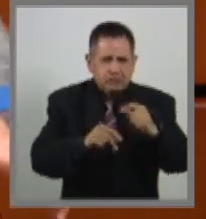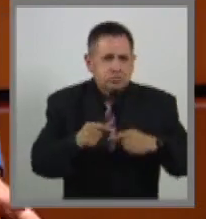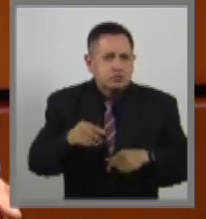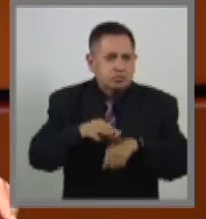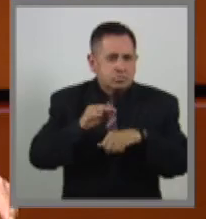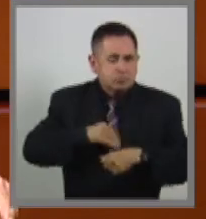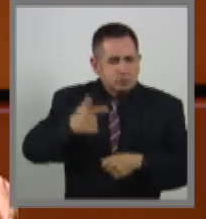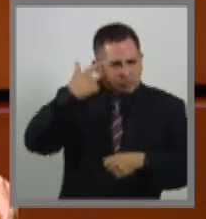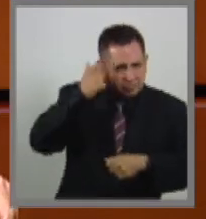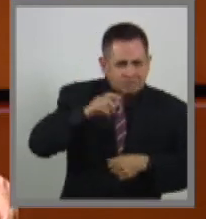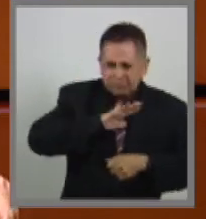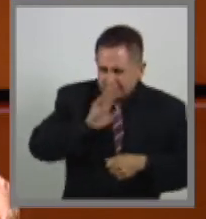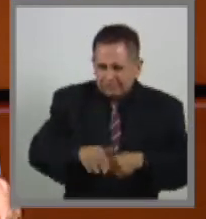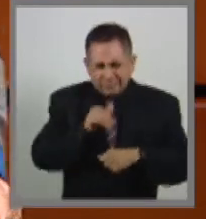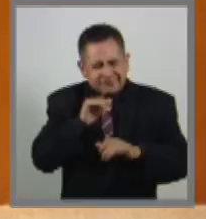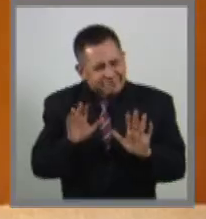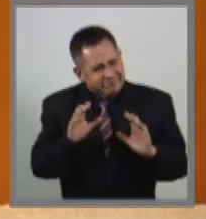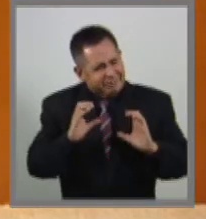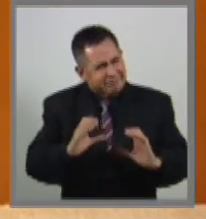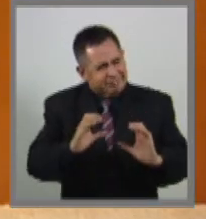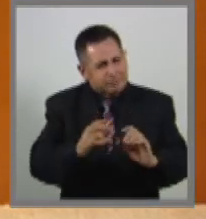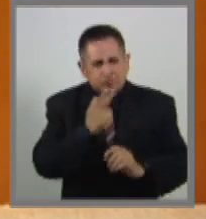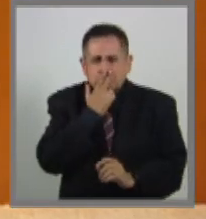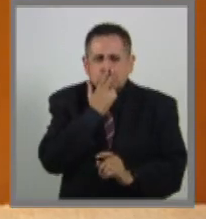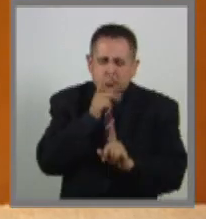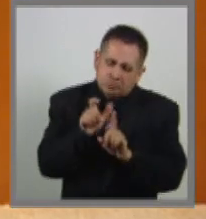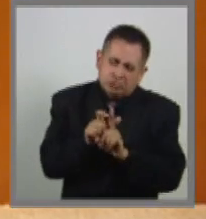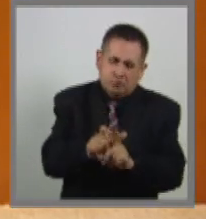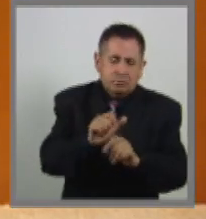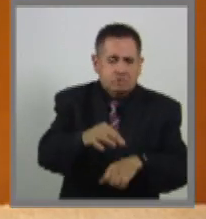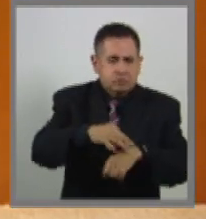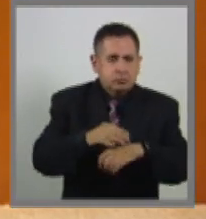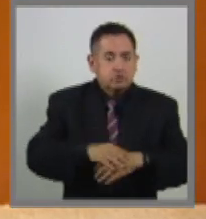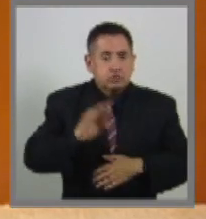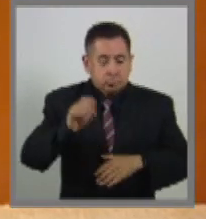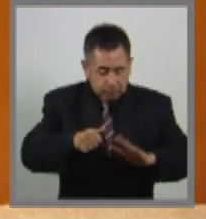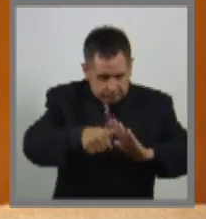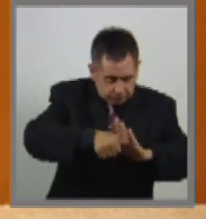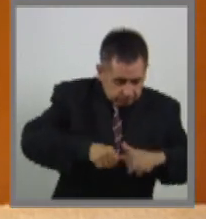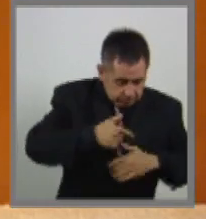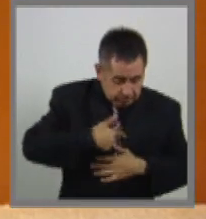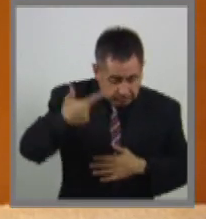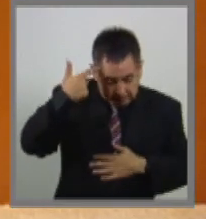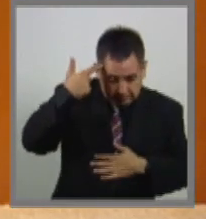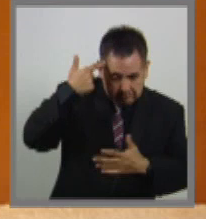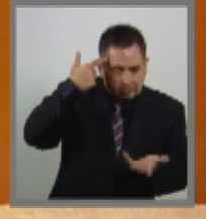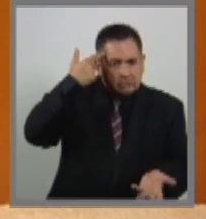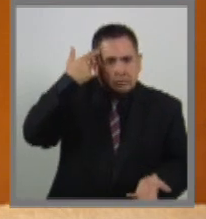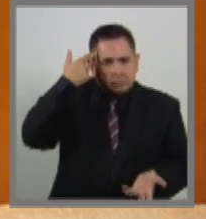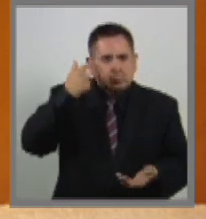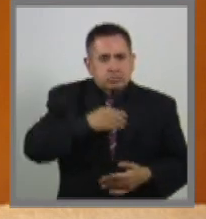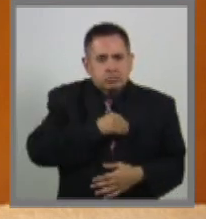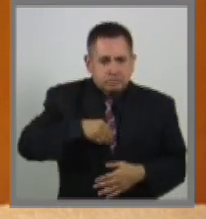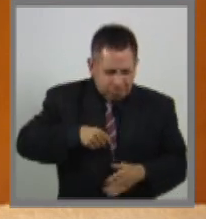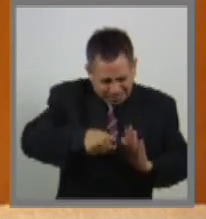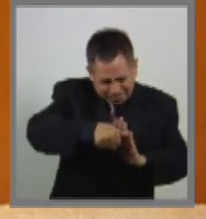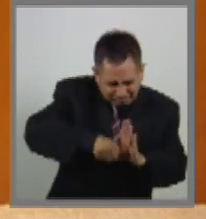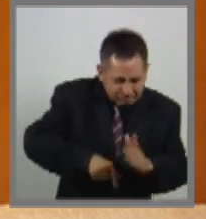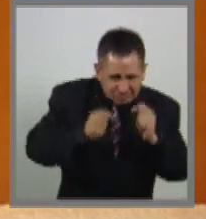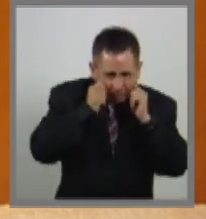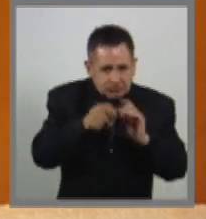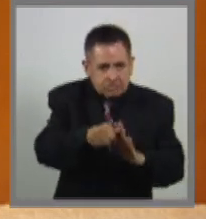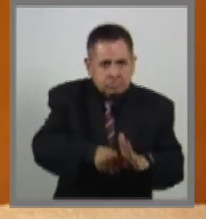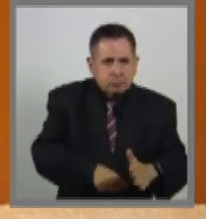que no les pongan una pistola en la cabeza. Si yo estoy operando a un enfermo y me ponen una pistola en la cabeza, Señor, mi obligación es operar al